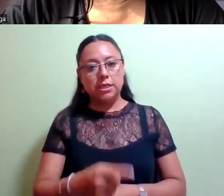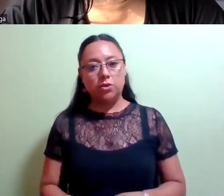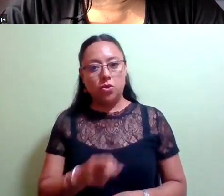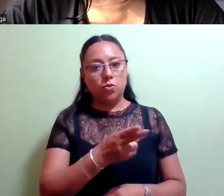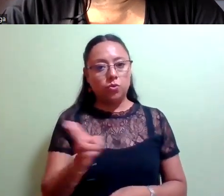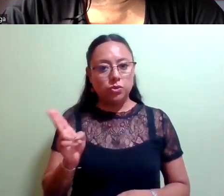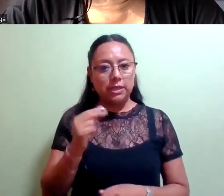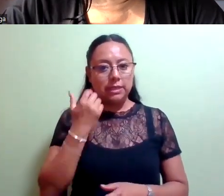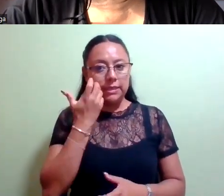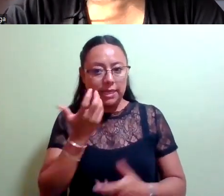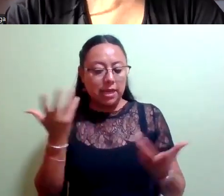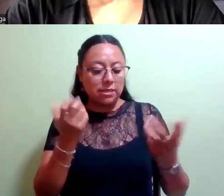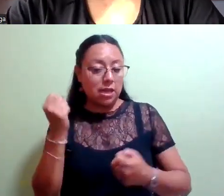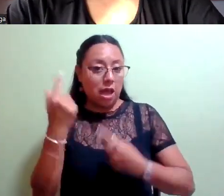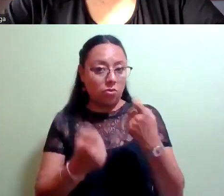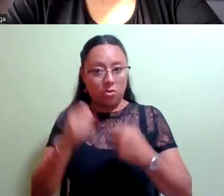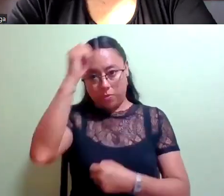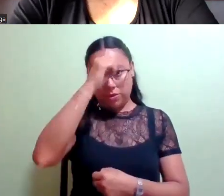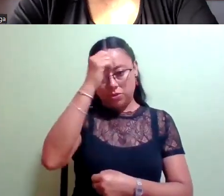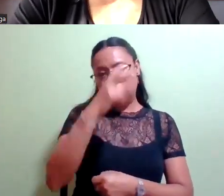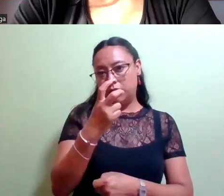alguna observación a la versión estenográfica.